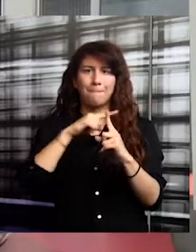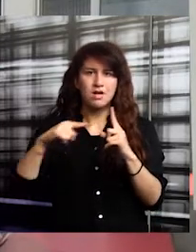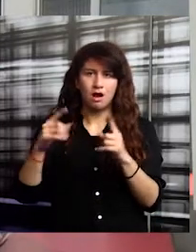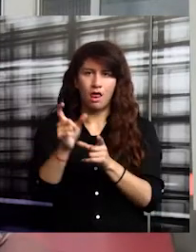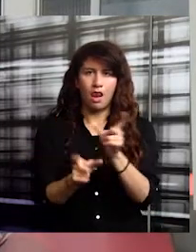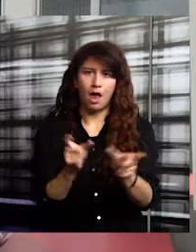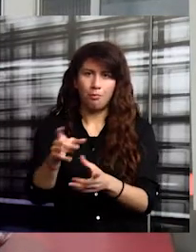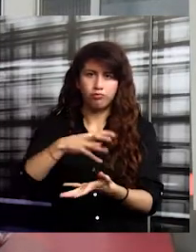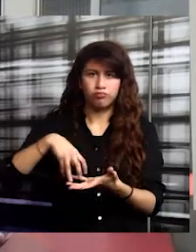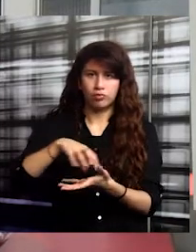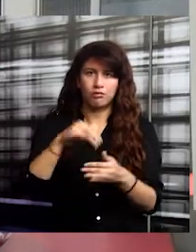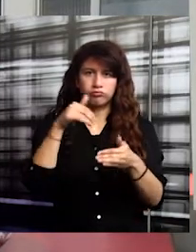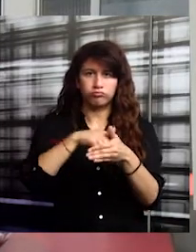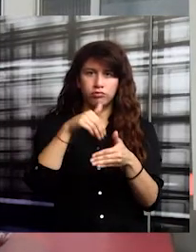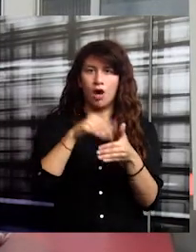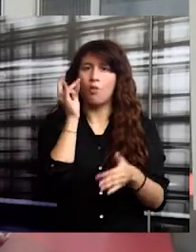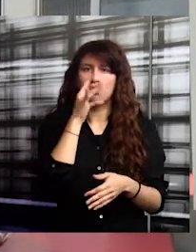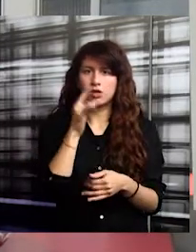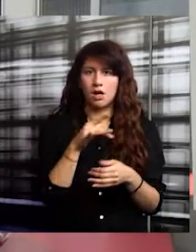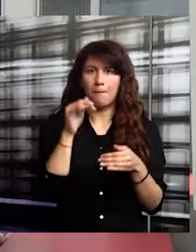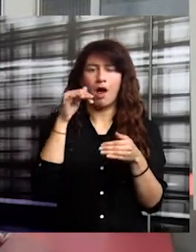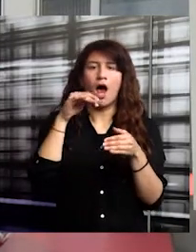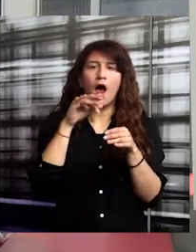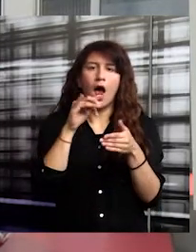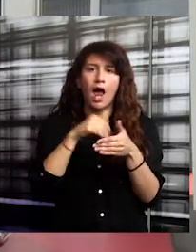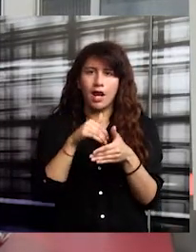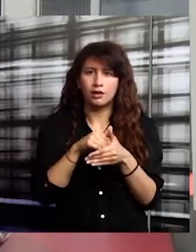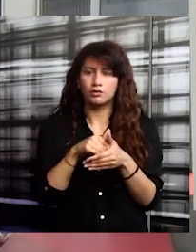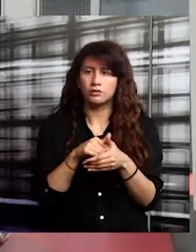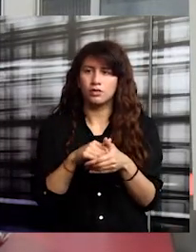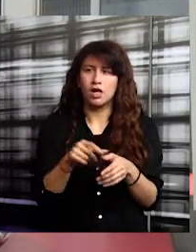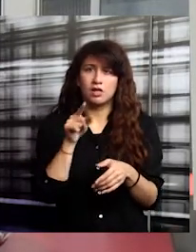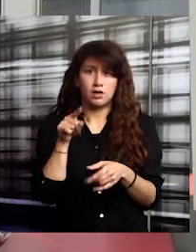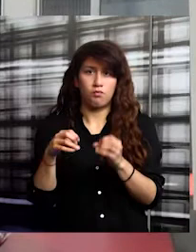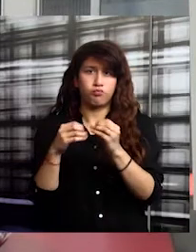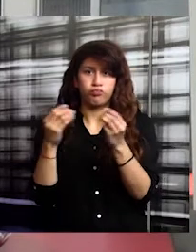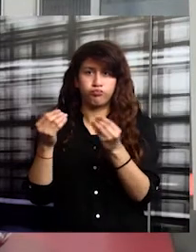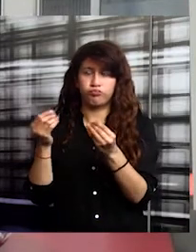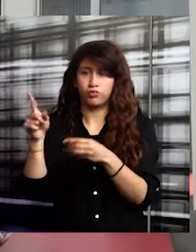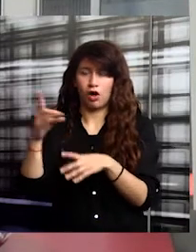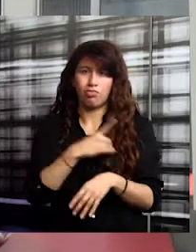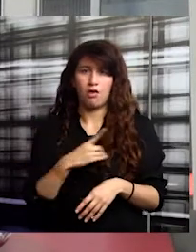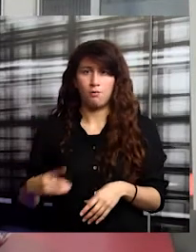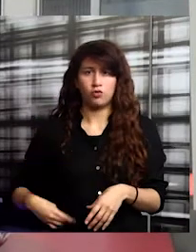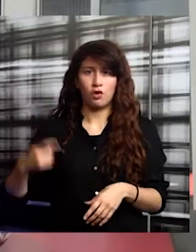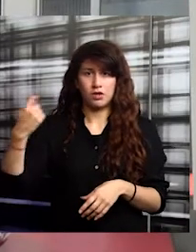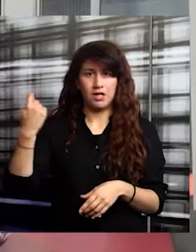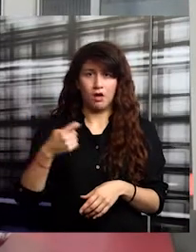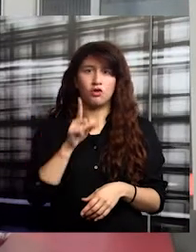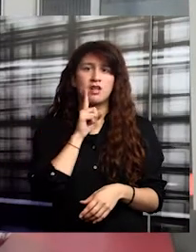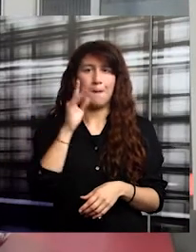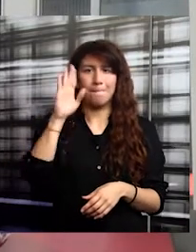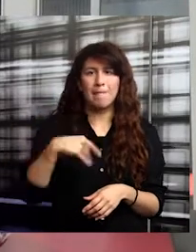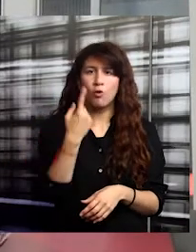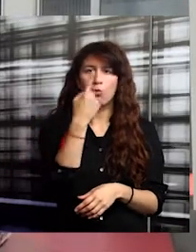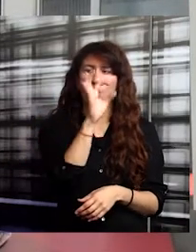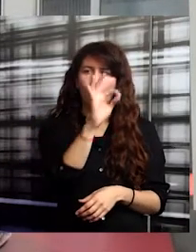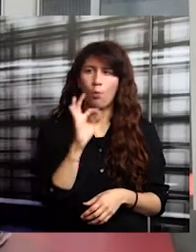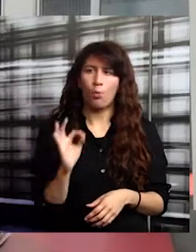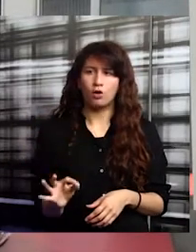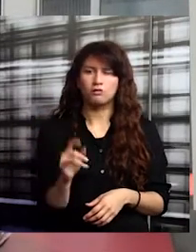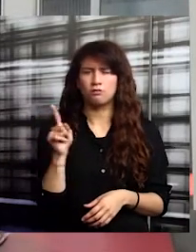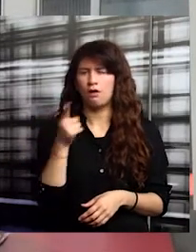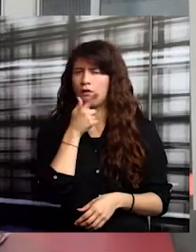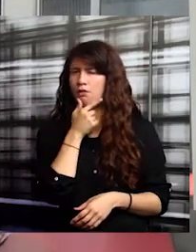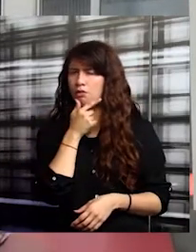y senadores tienen menos del 1% de dicha votación, es dudosa la representatividad